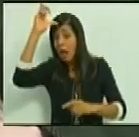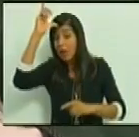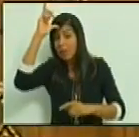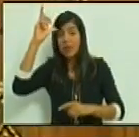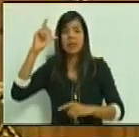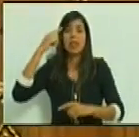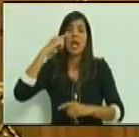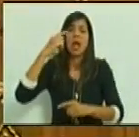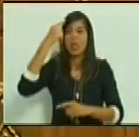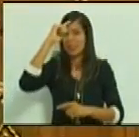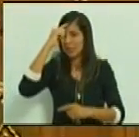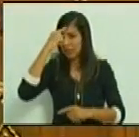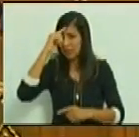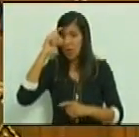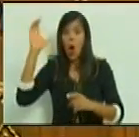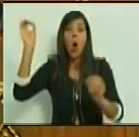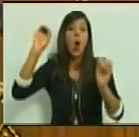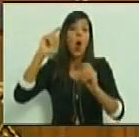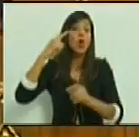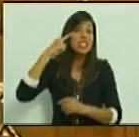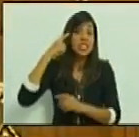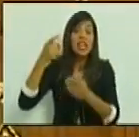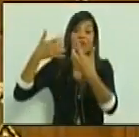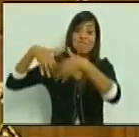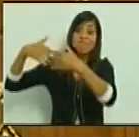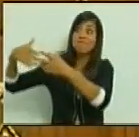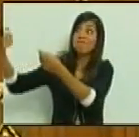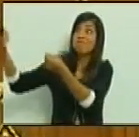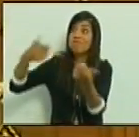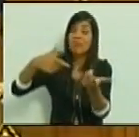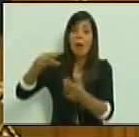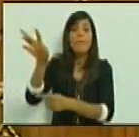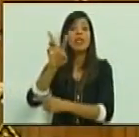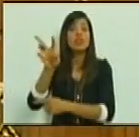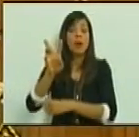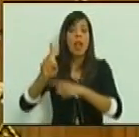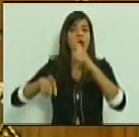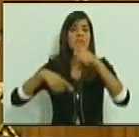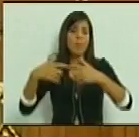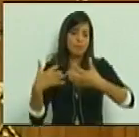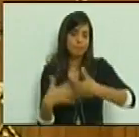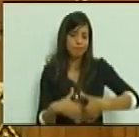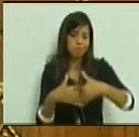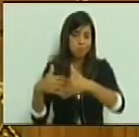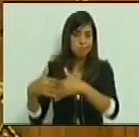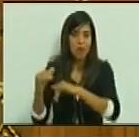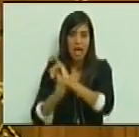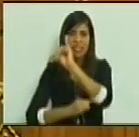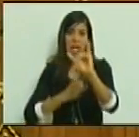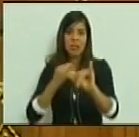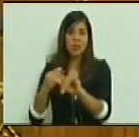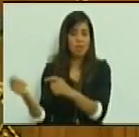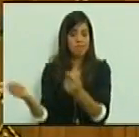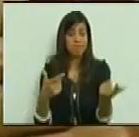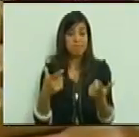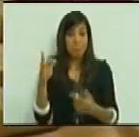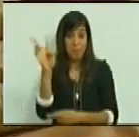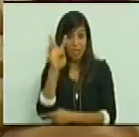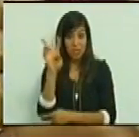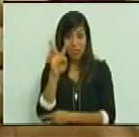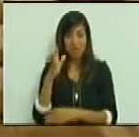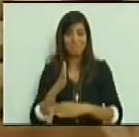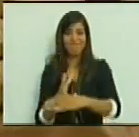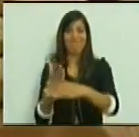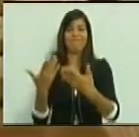China, alguno de los 3, y luego pasan a las grandes transnacionales de agroquímicos del mundo.